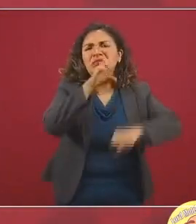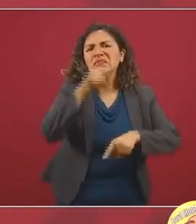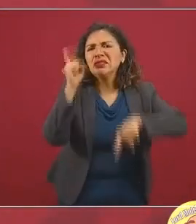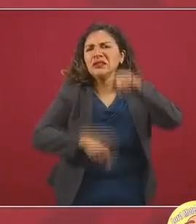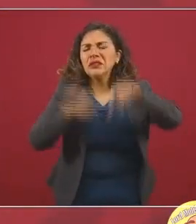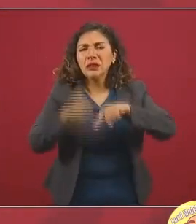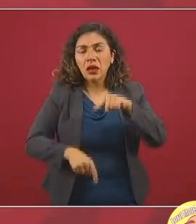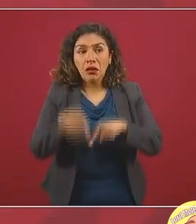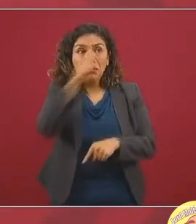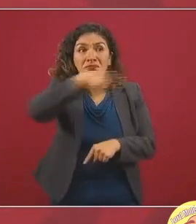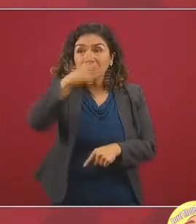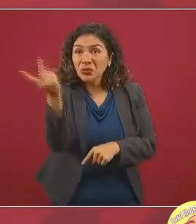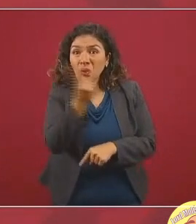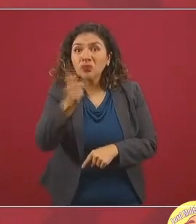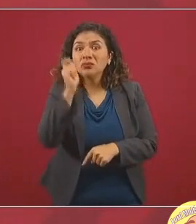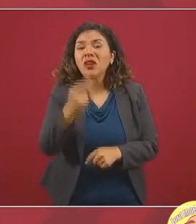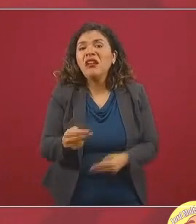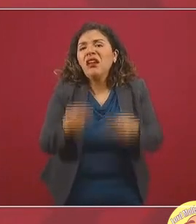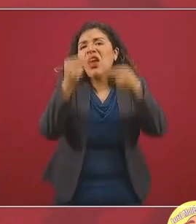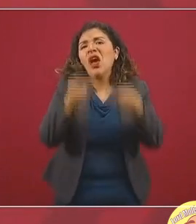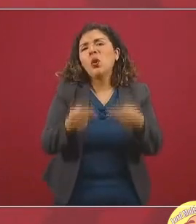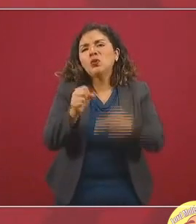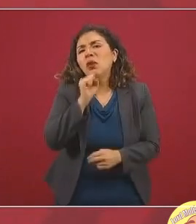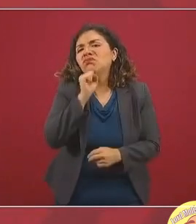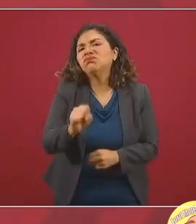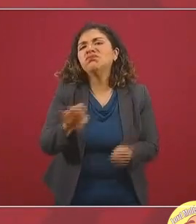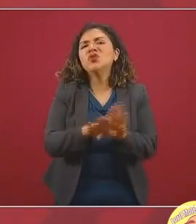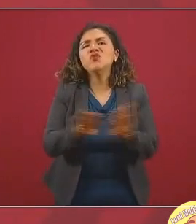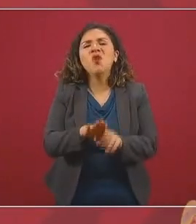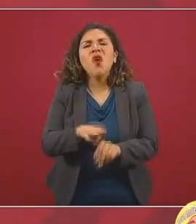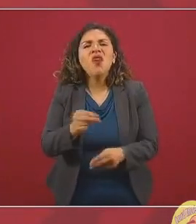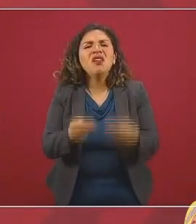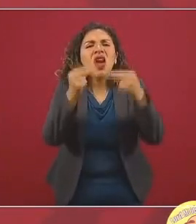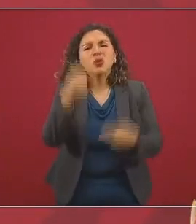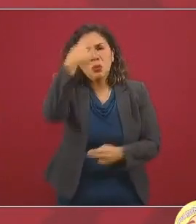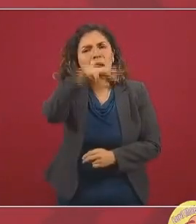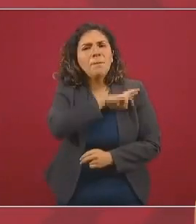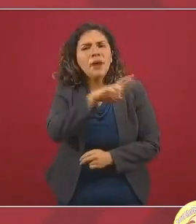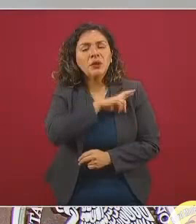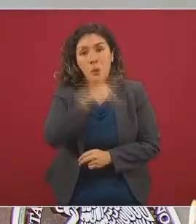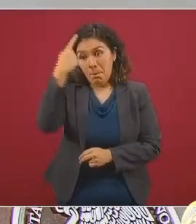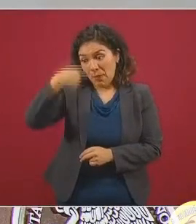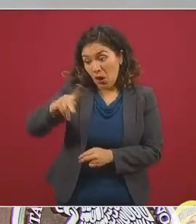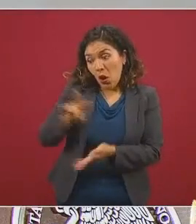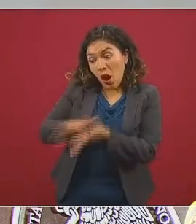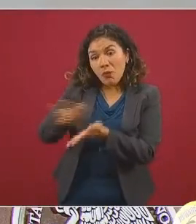eran buenos negocios privados, malos negocios públicos.